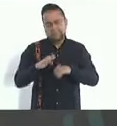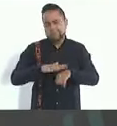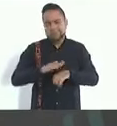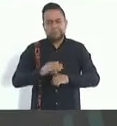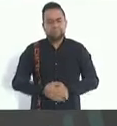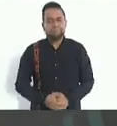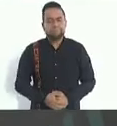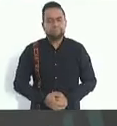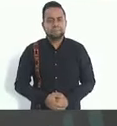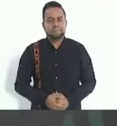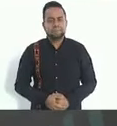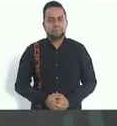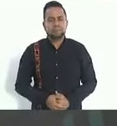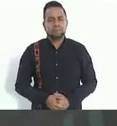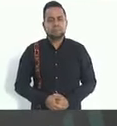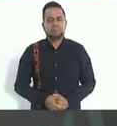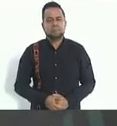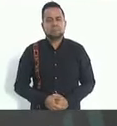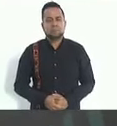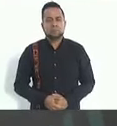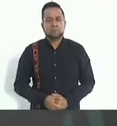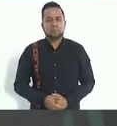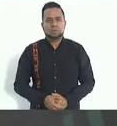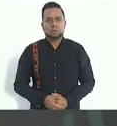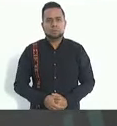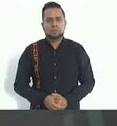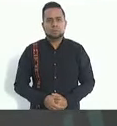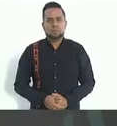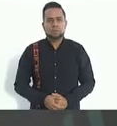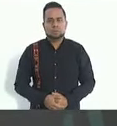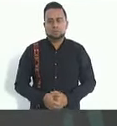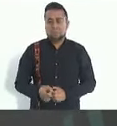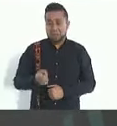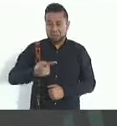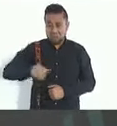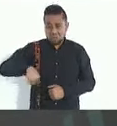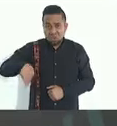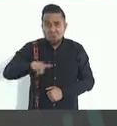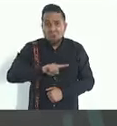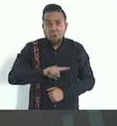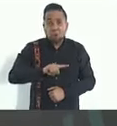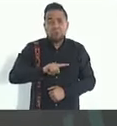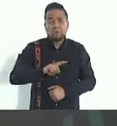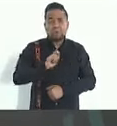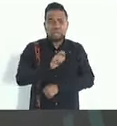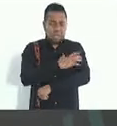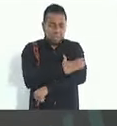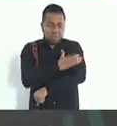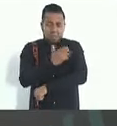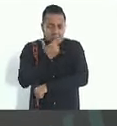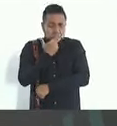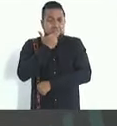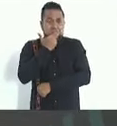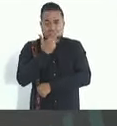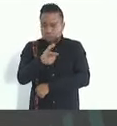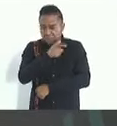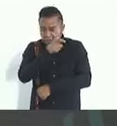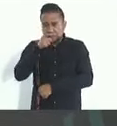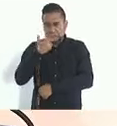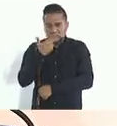No debemos tenerle mucho apego ni al poder ni al